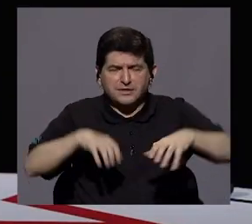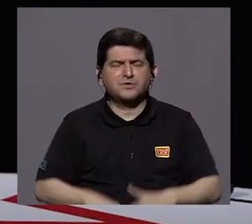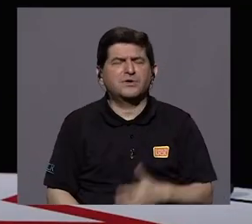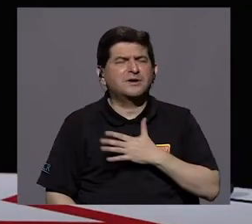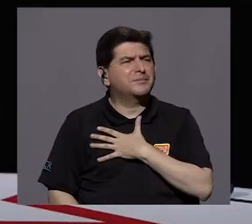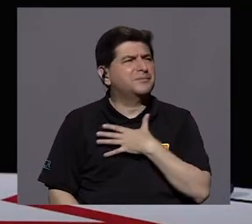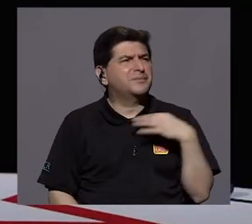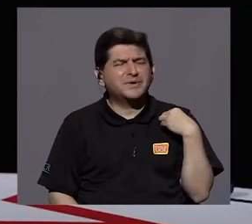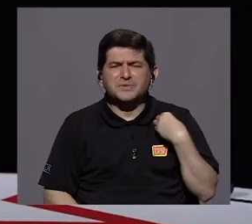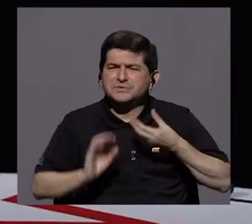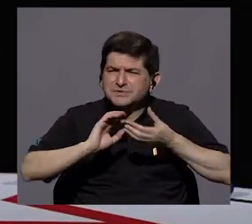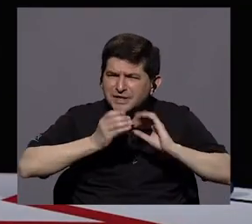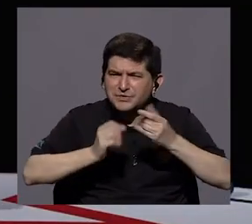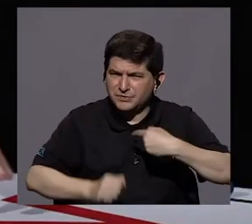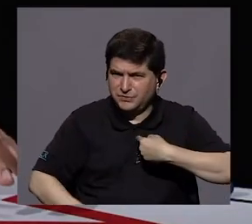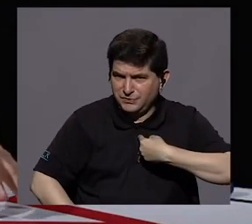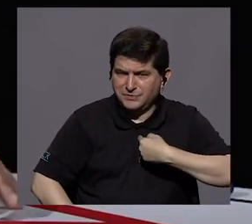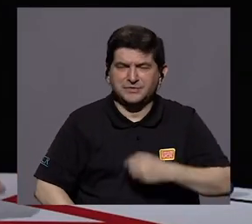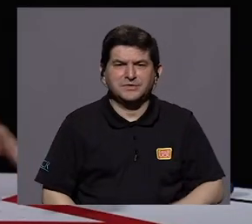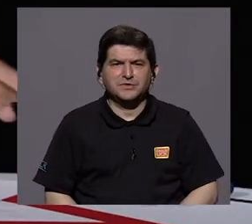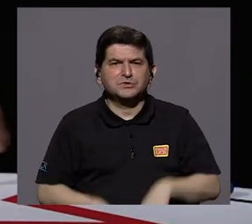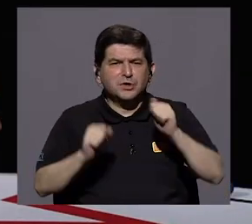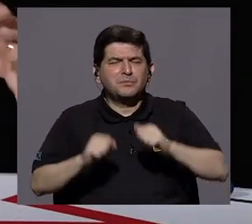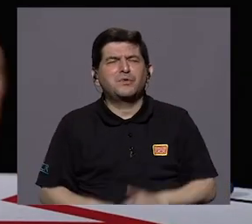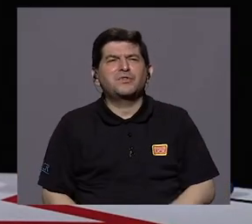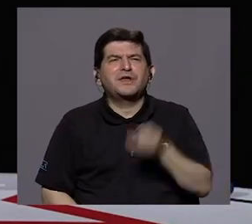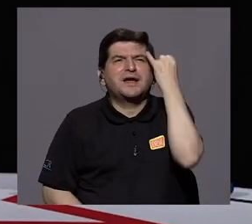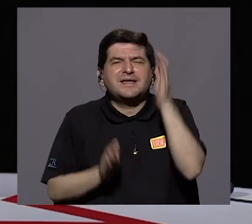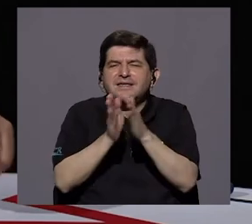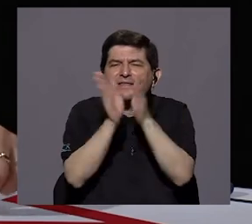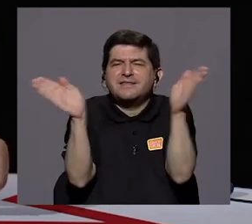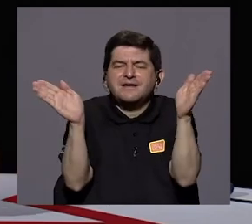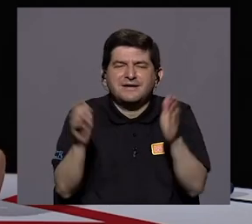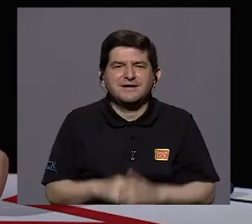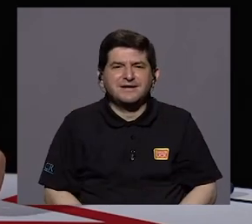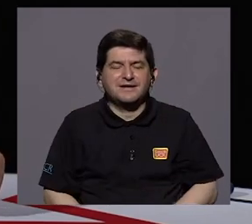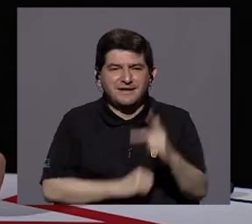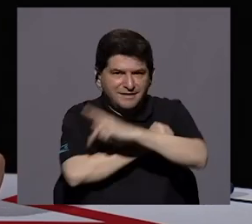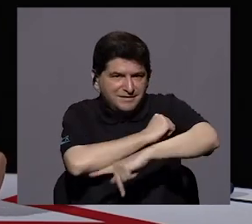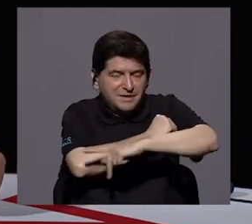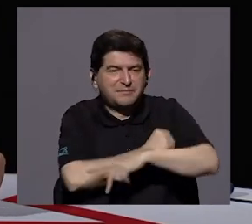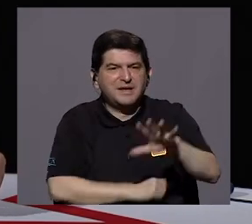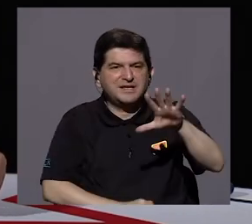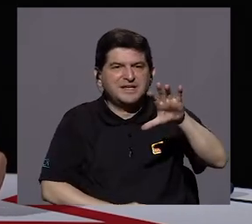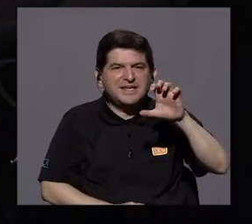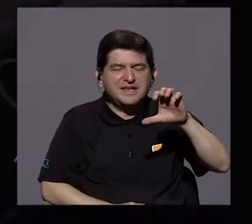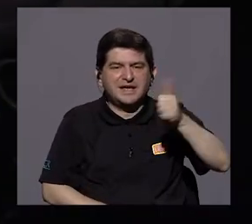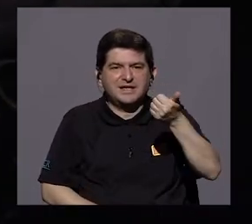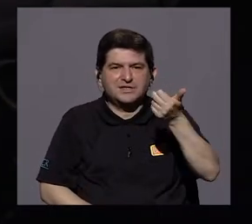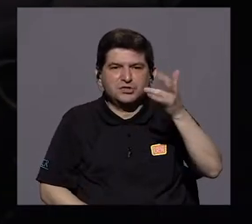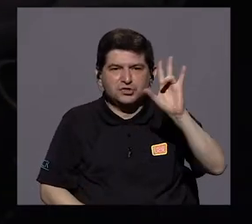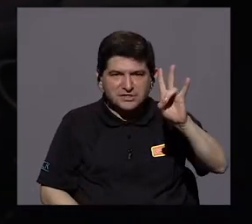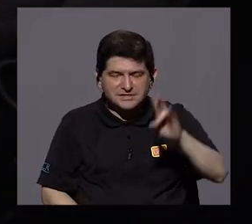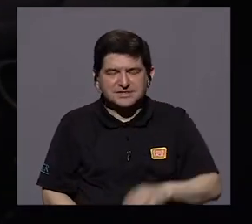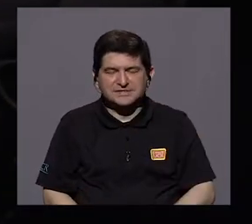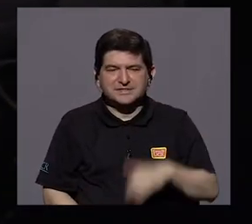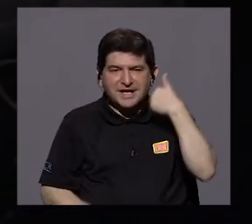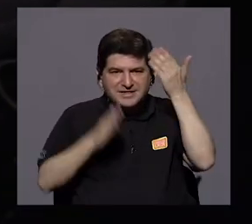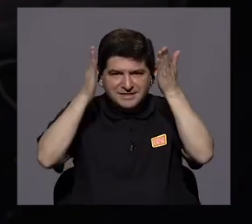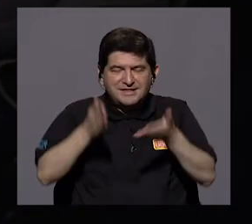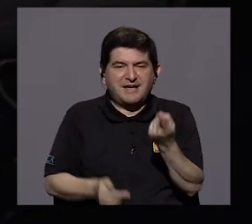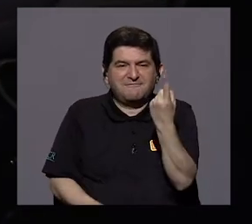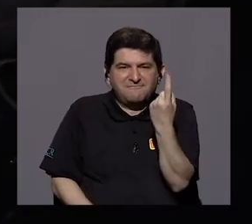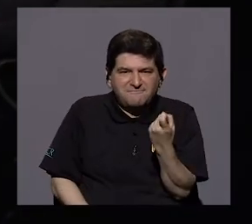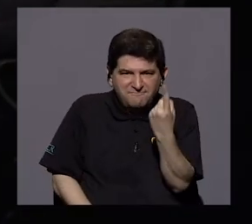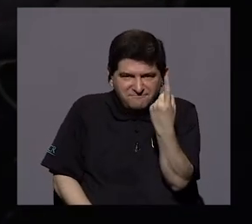hablar de números, don Román. ¿Cómo me podría hacer un mapeo general del país? Tenemos 517 facilitadores.